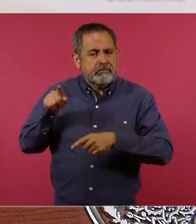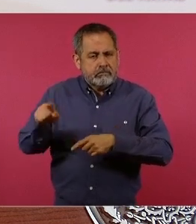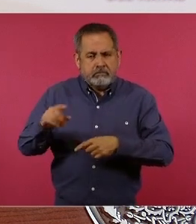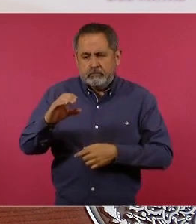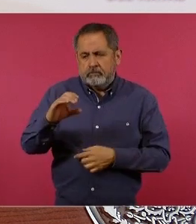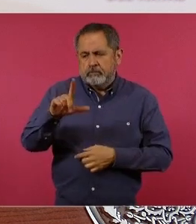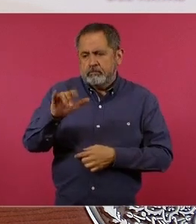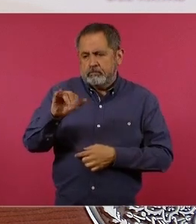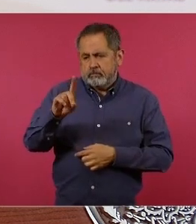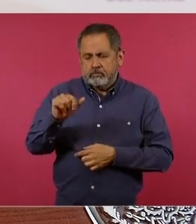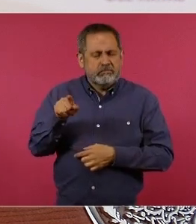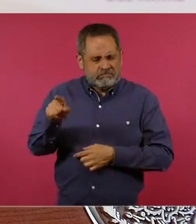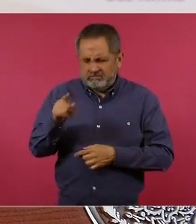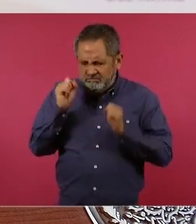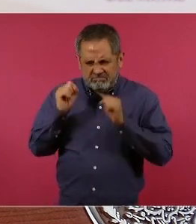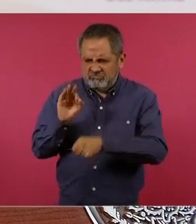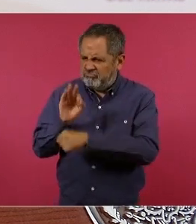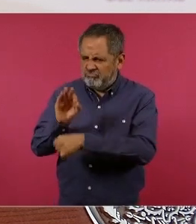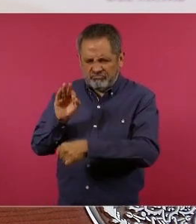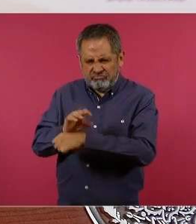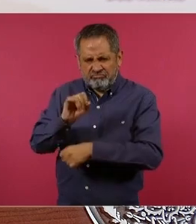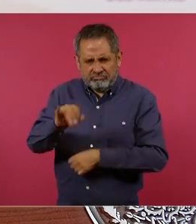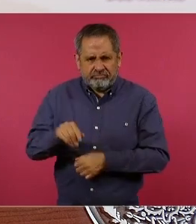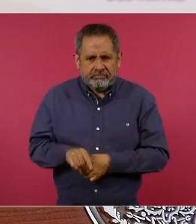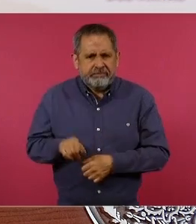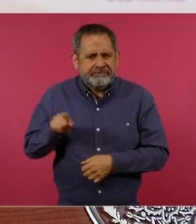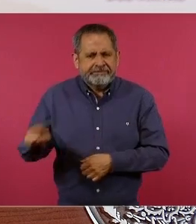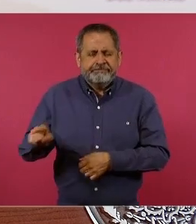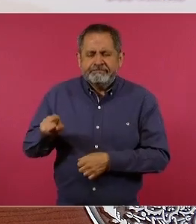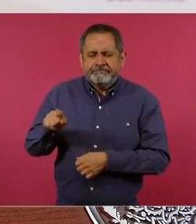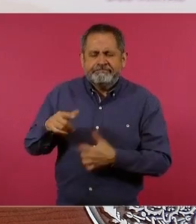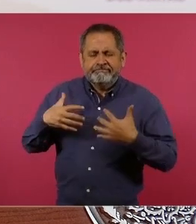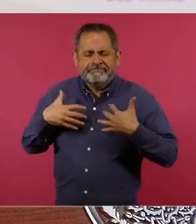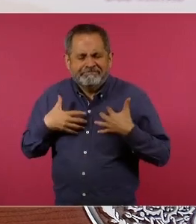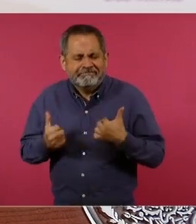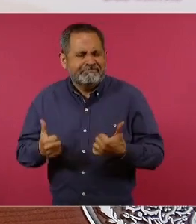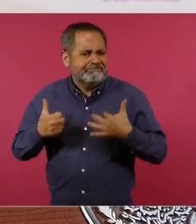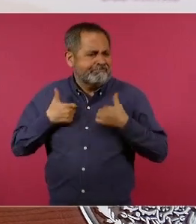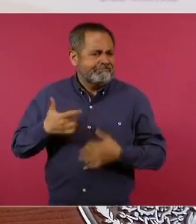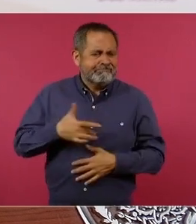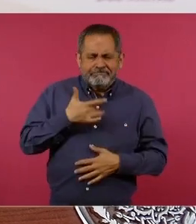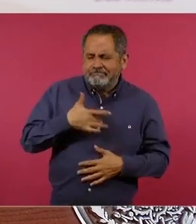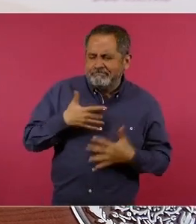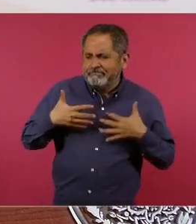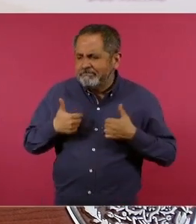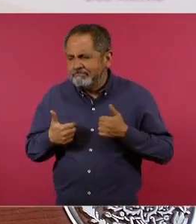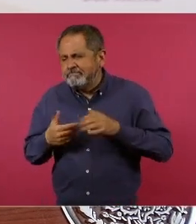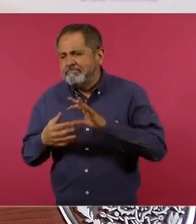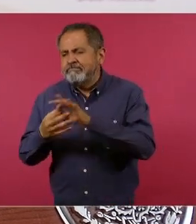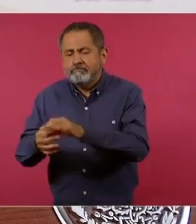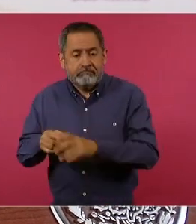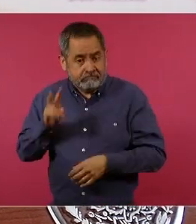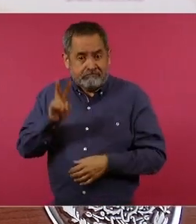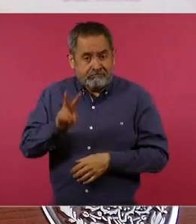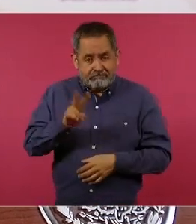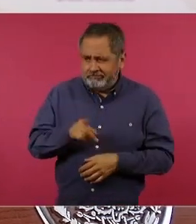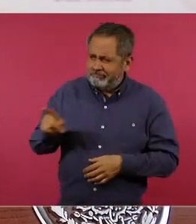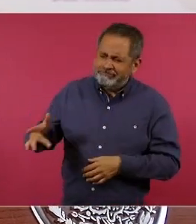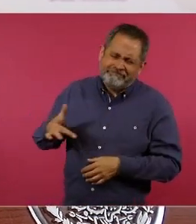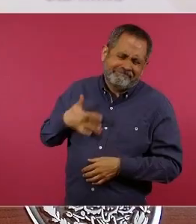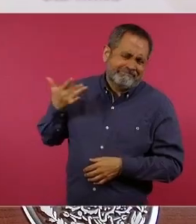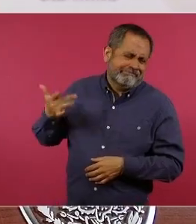de Claudia, porque ella es muy sensible, de veras,